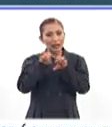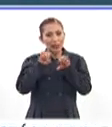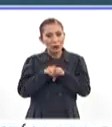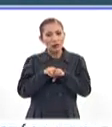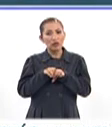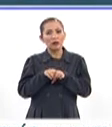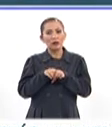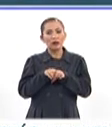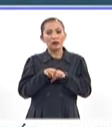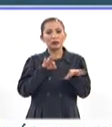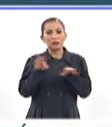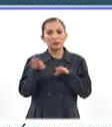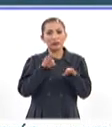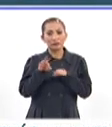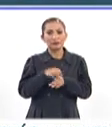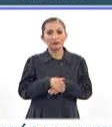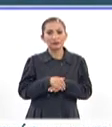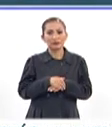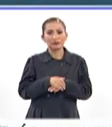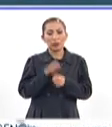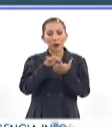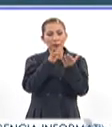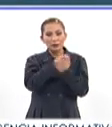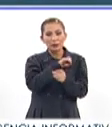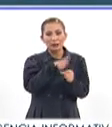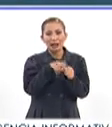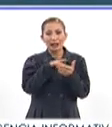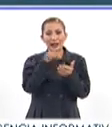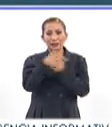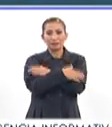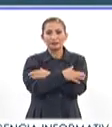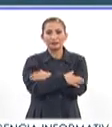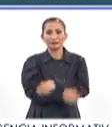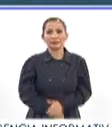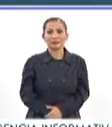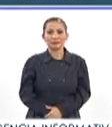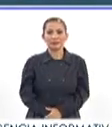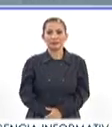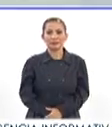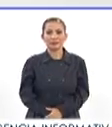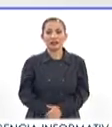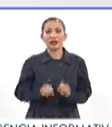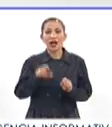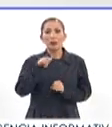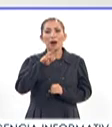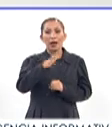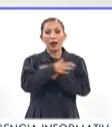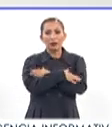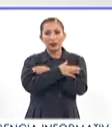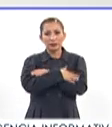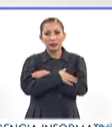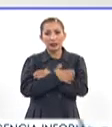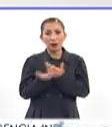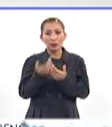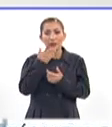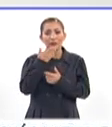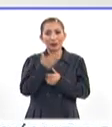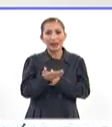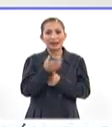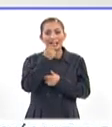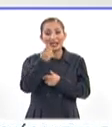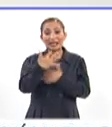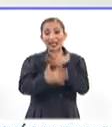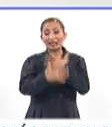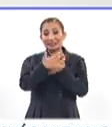Televisión Educativa trabajando, por supuesto, haciendo esta cobertura especial. Gracias, un fuerte abrazo. Así es, Omar, un fuerte abrazo y como bien lo